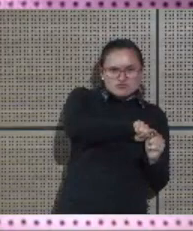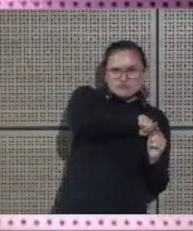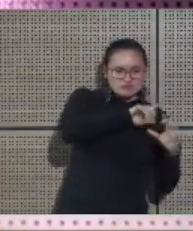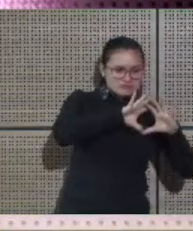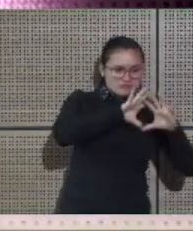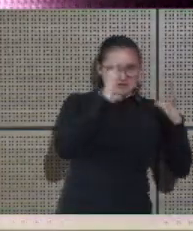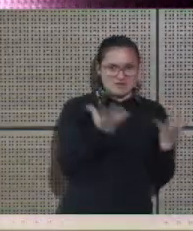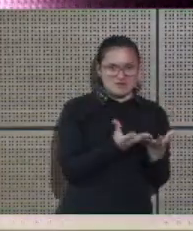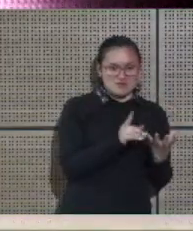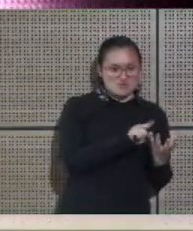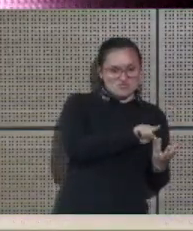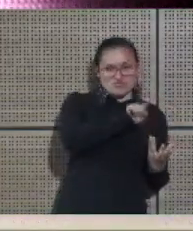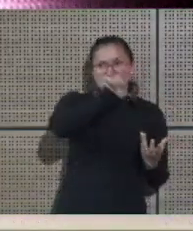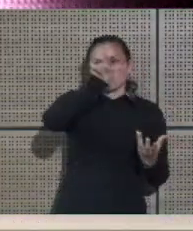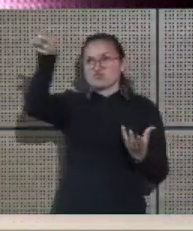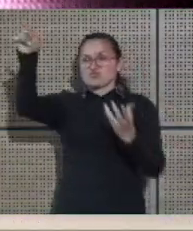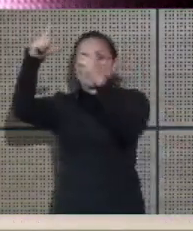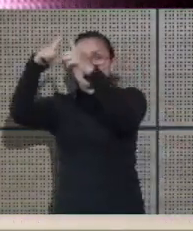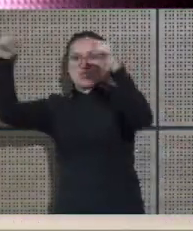Luna.